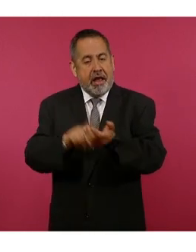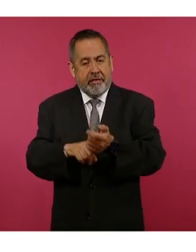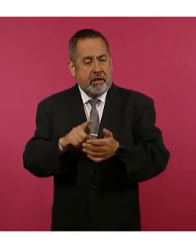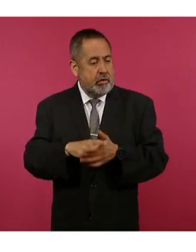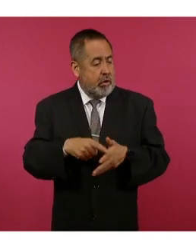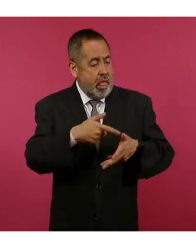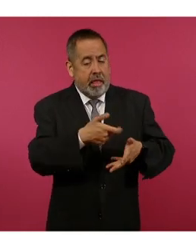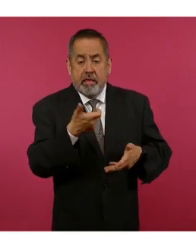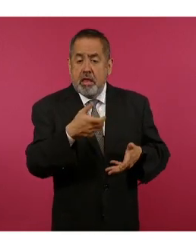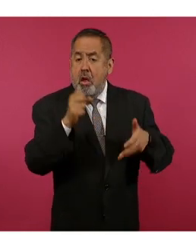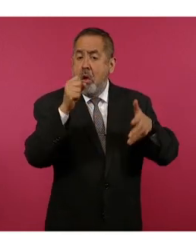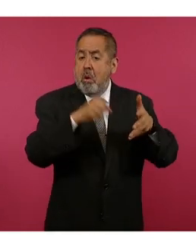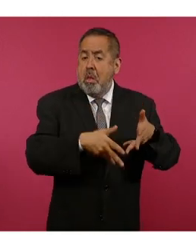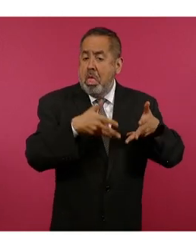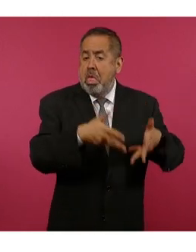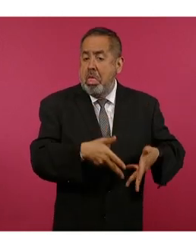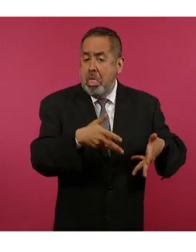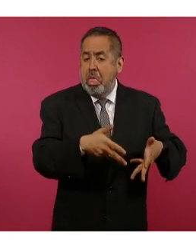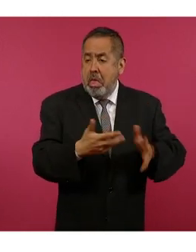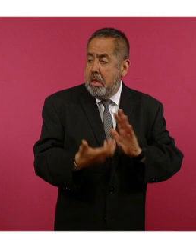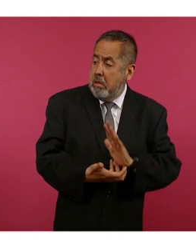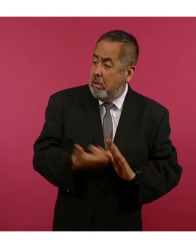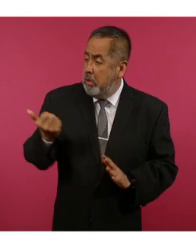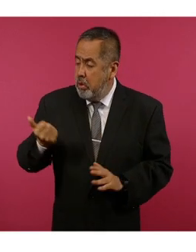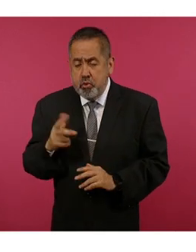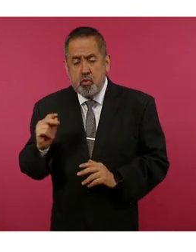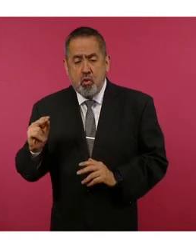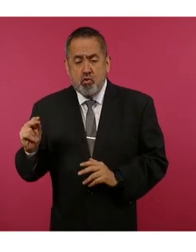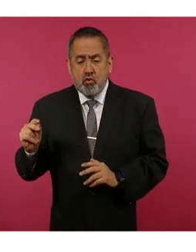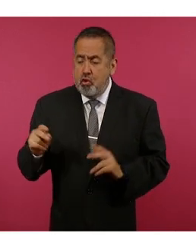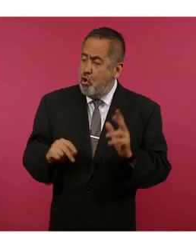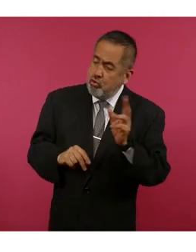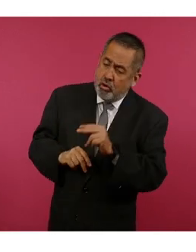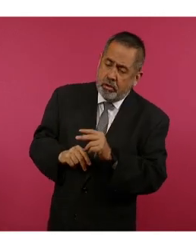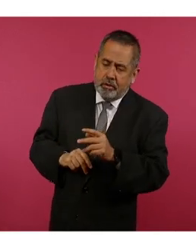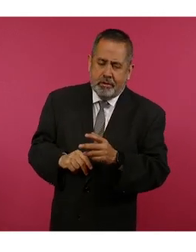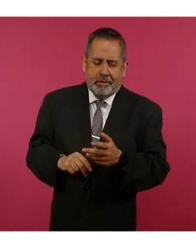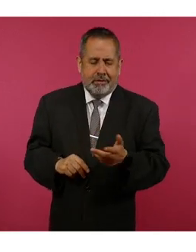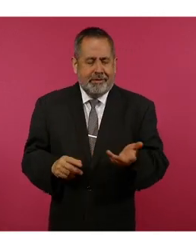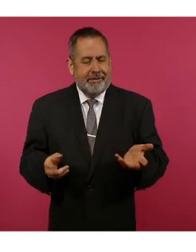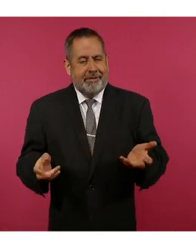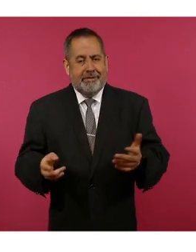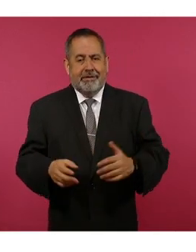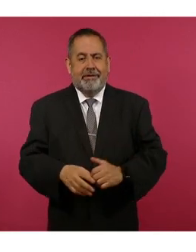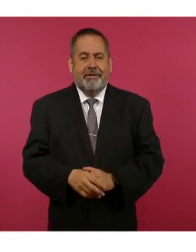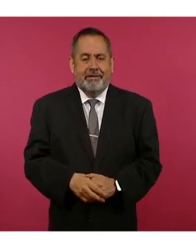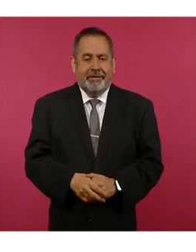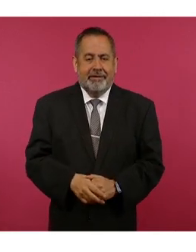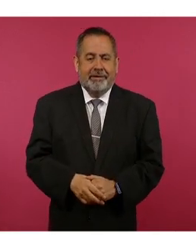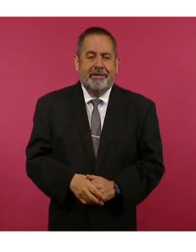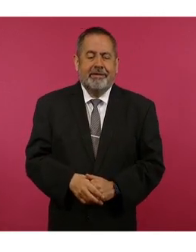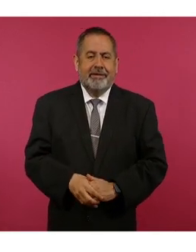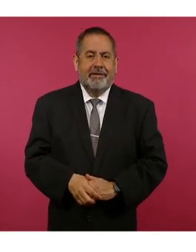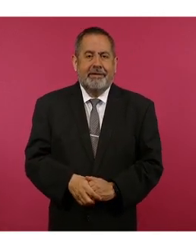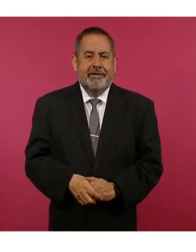inactivas de ahorros. Miren por qué, qué tan